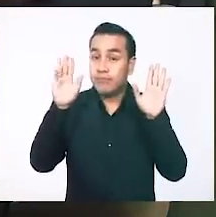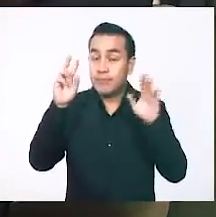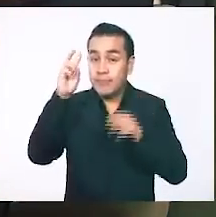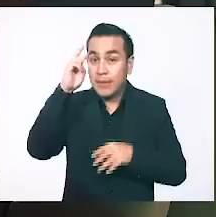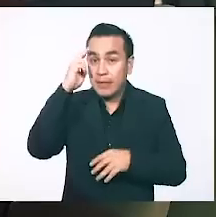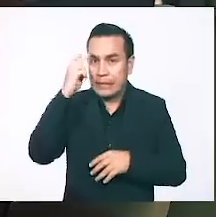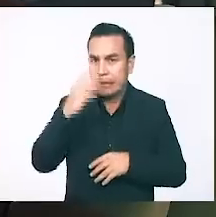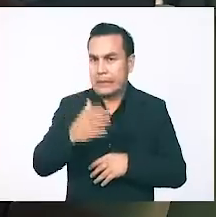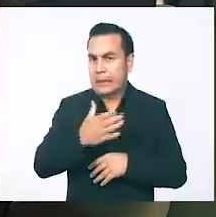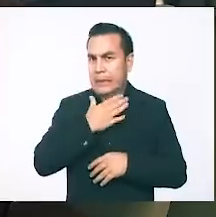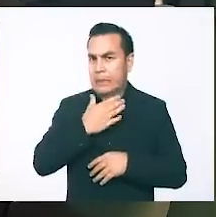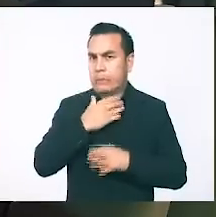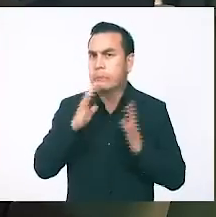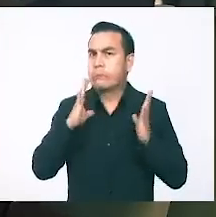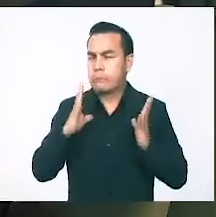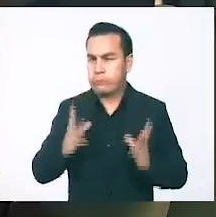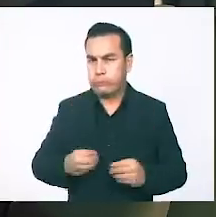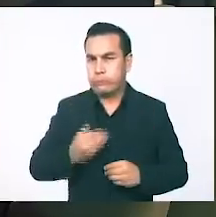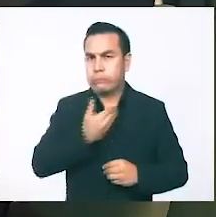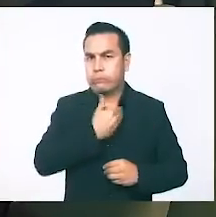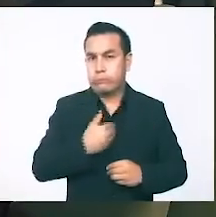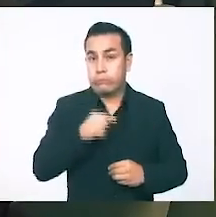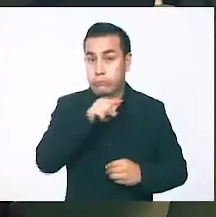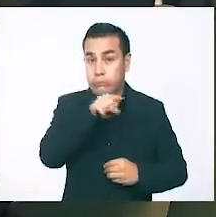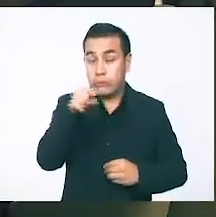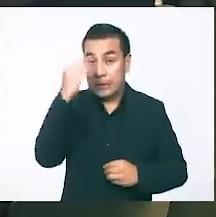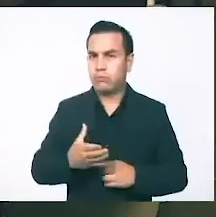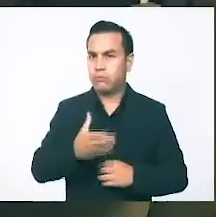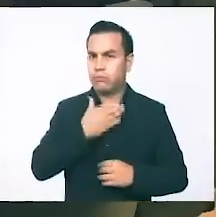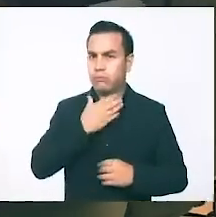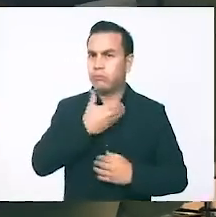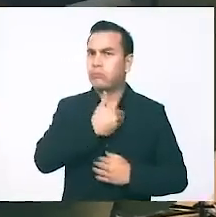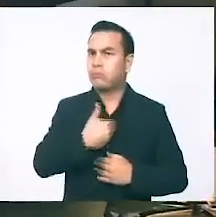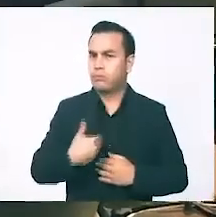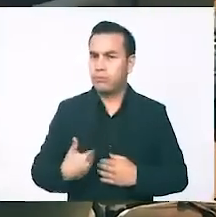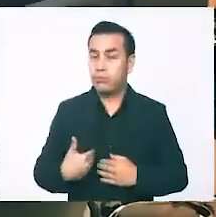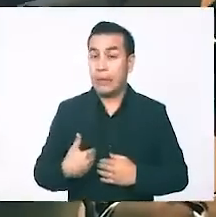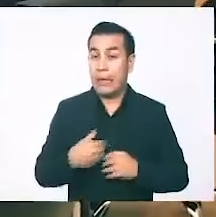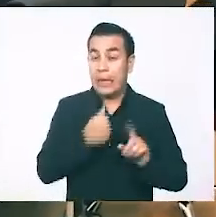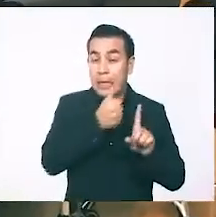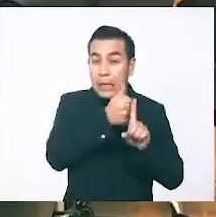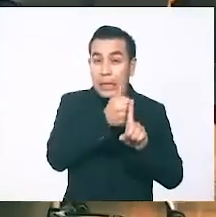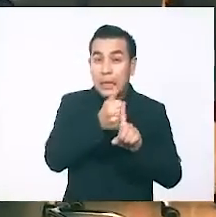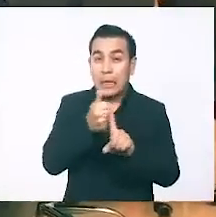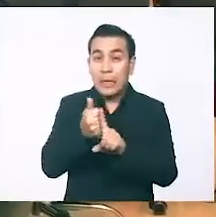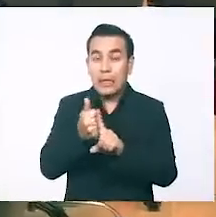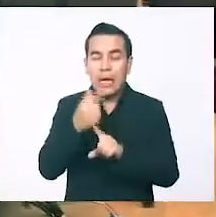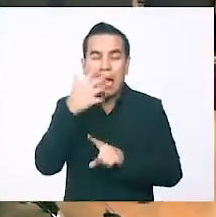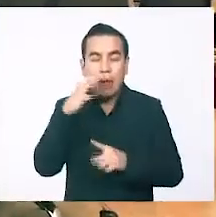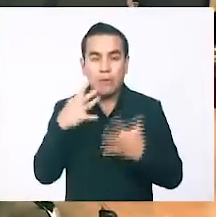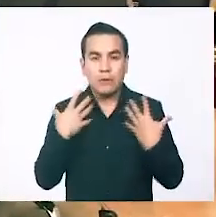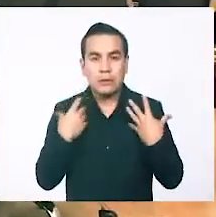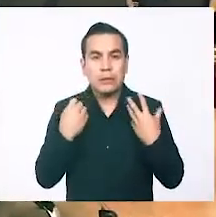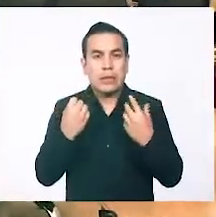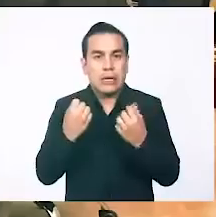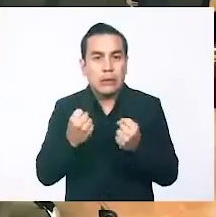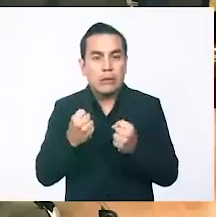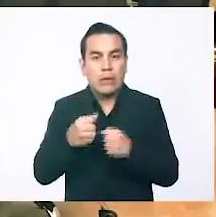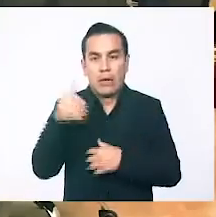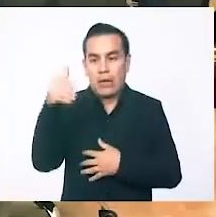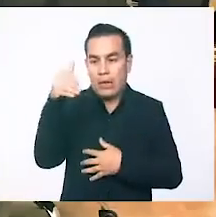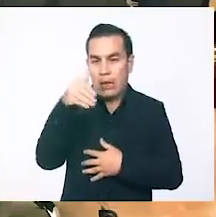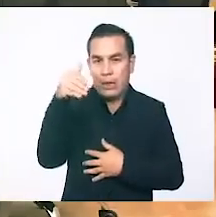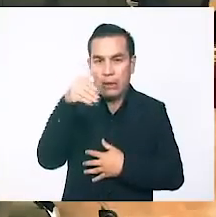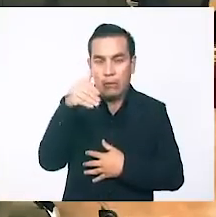cómodo estar en el gobierno. Y eso lo saben ustedes que representan gobiernos. Porque cada cosa que haga falta en salud, cada cosa que haga falta en educación,